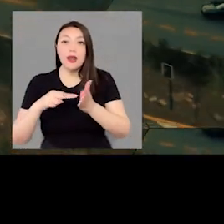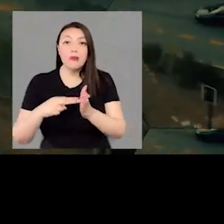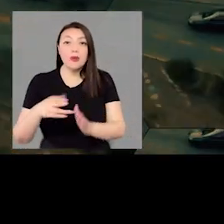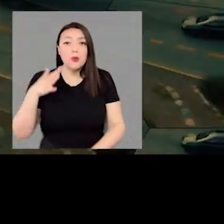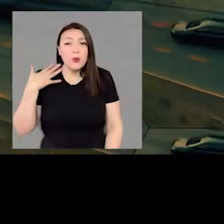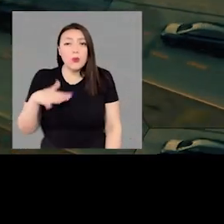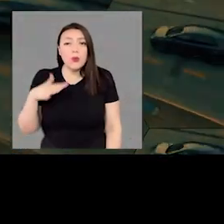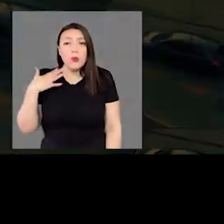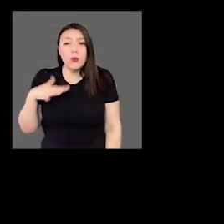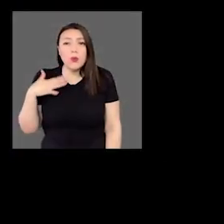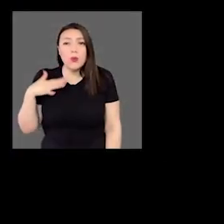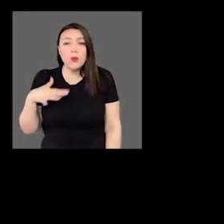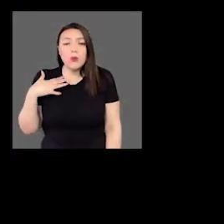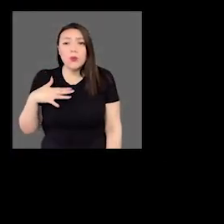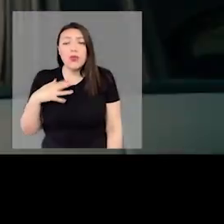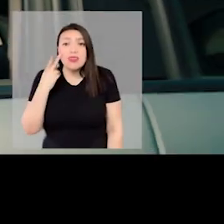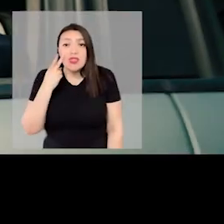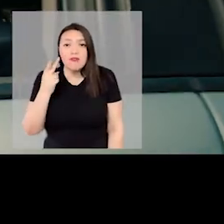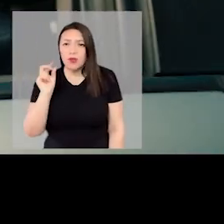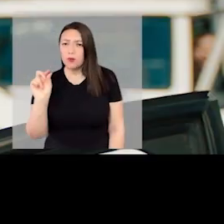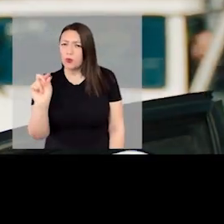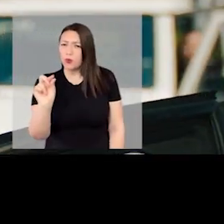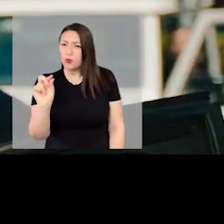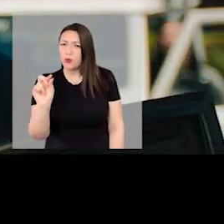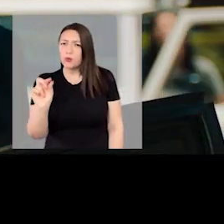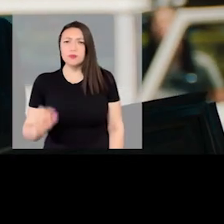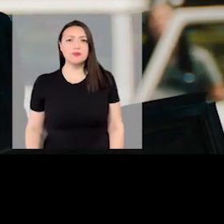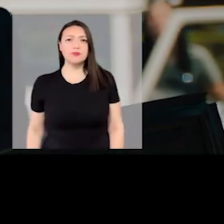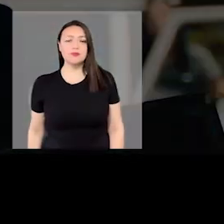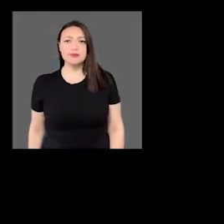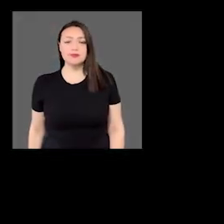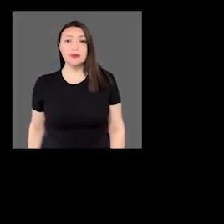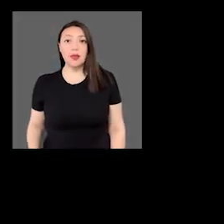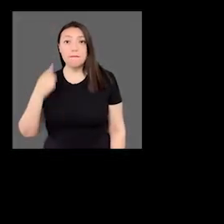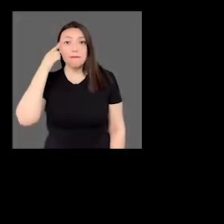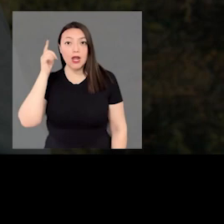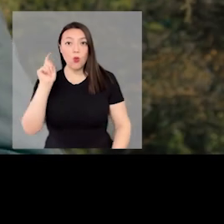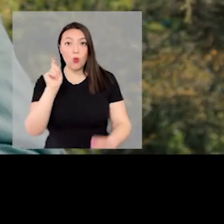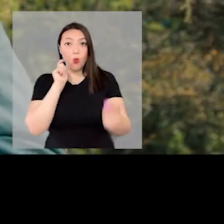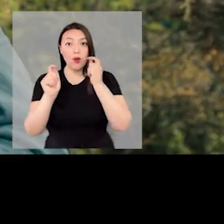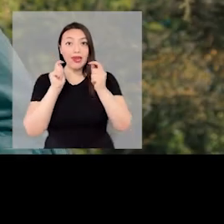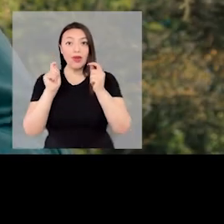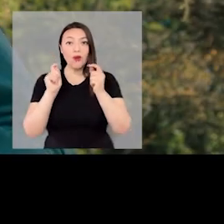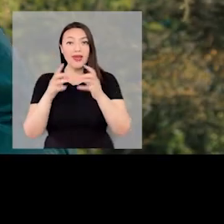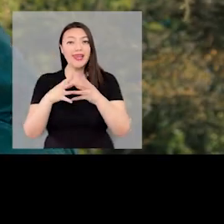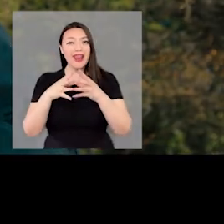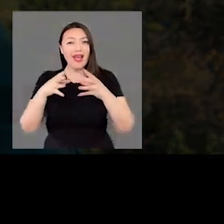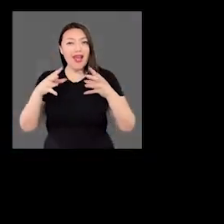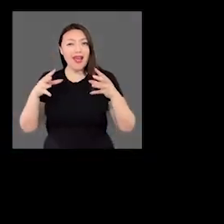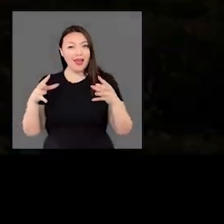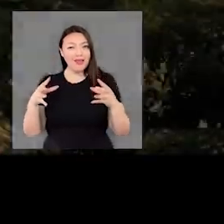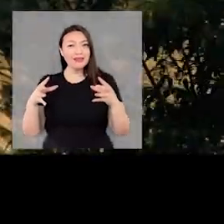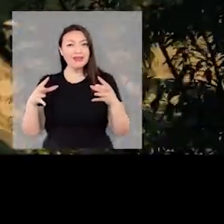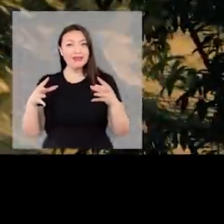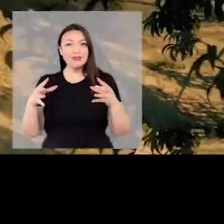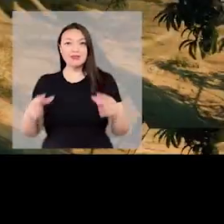Una amenaza que parece muy pequeña, pero es un riesgo